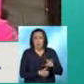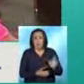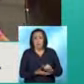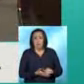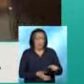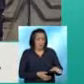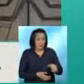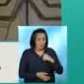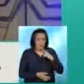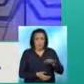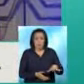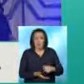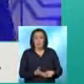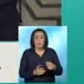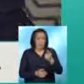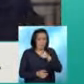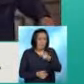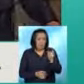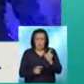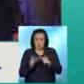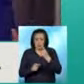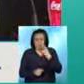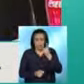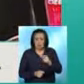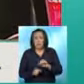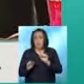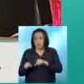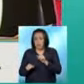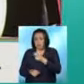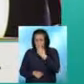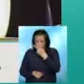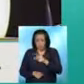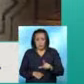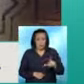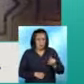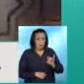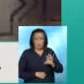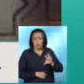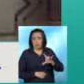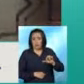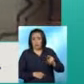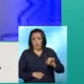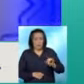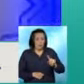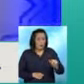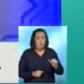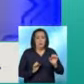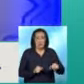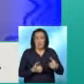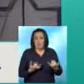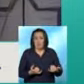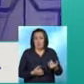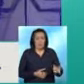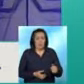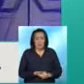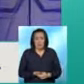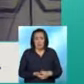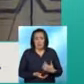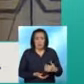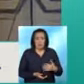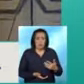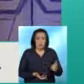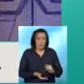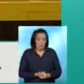era la niña que muchos le han conocido. Hemos visto la nota, Lucianita. Sí, Lucianita. Y ahorita está